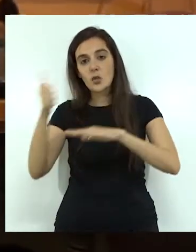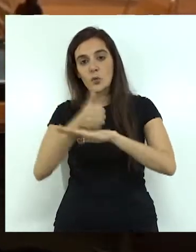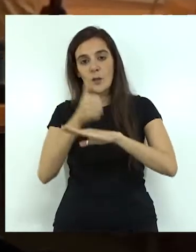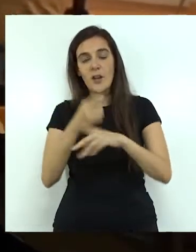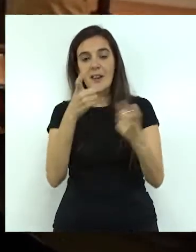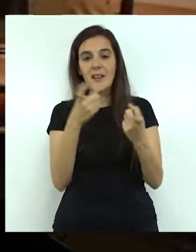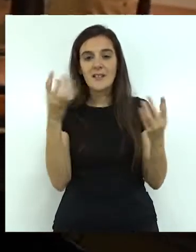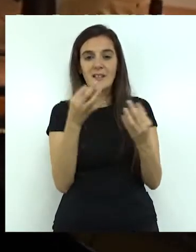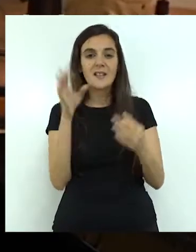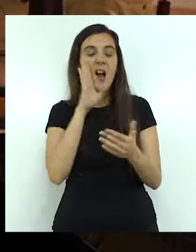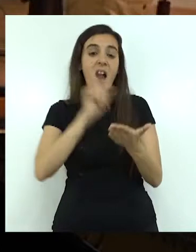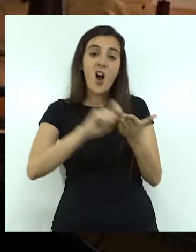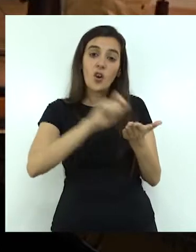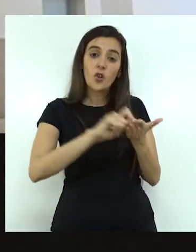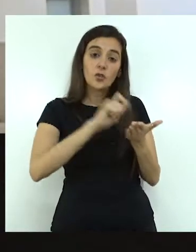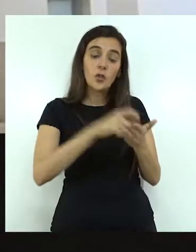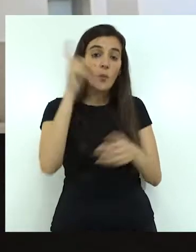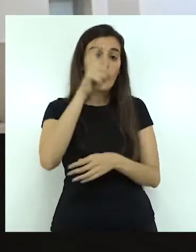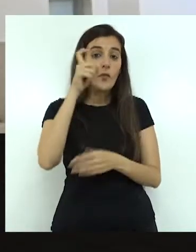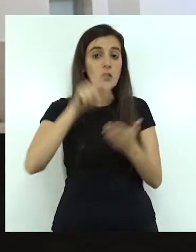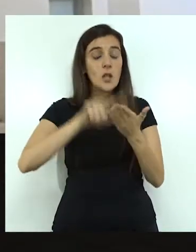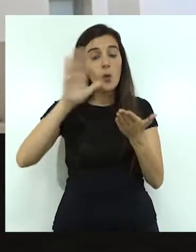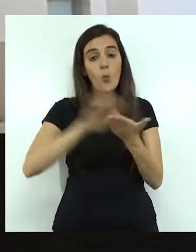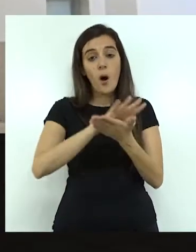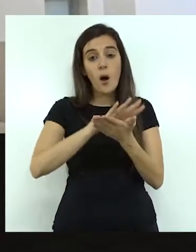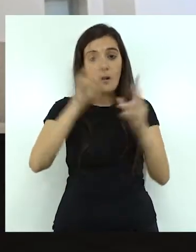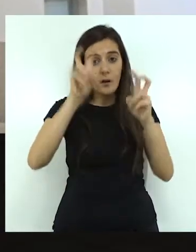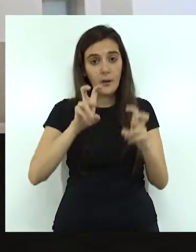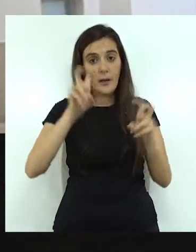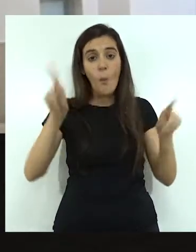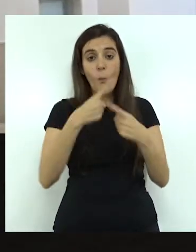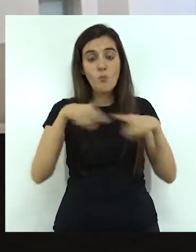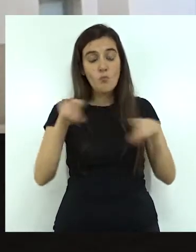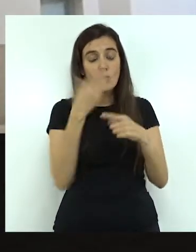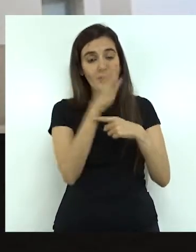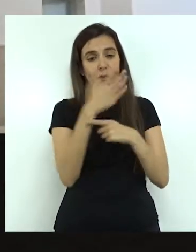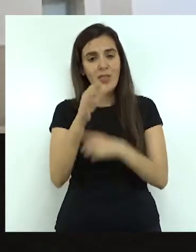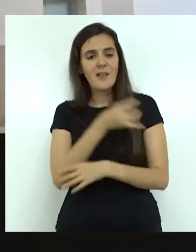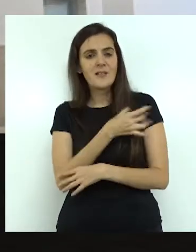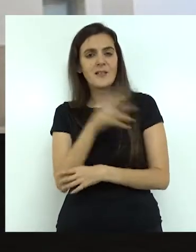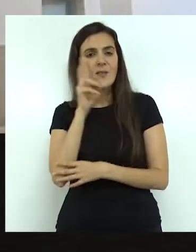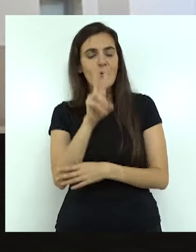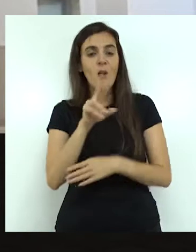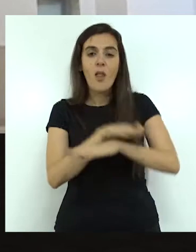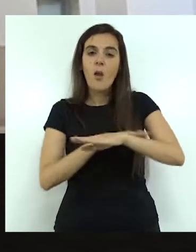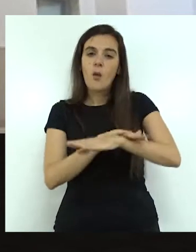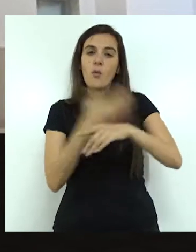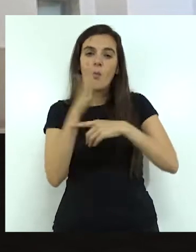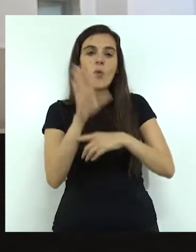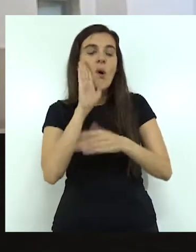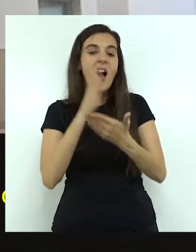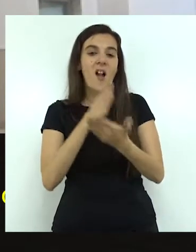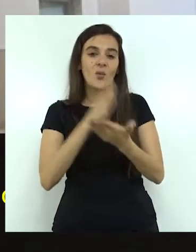un profesor del lenguaje musical ha quedado demostrada según el sindicato por el propio gobierno que para este curso si asumía este aumento de